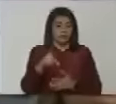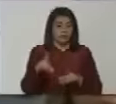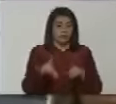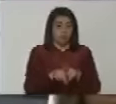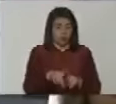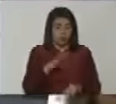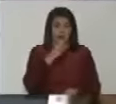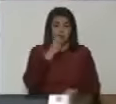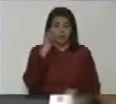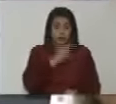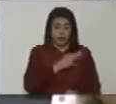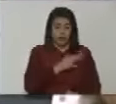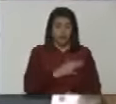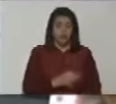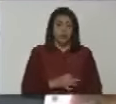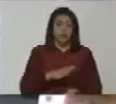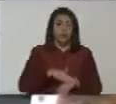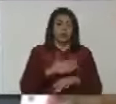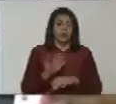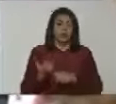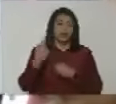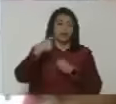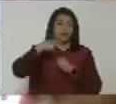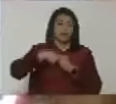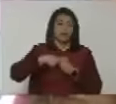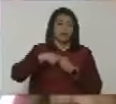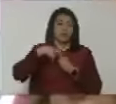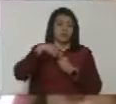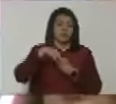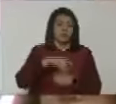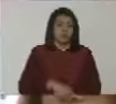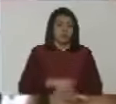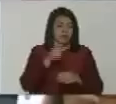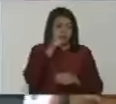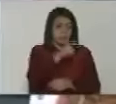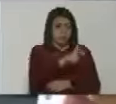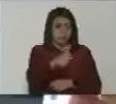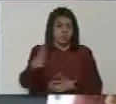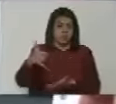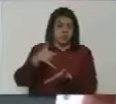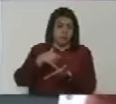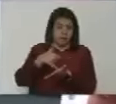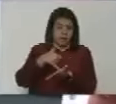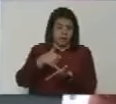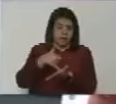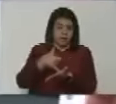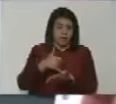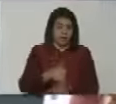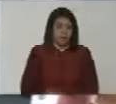y las garantías por ser parte de una población vulnerable.